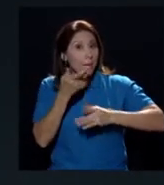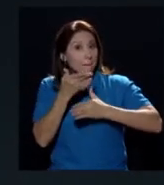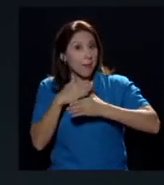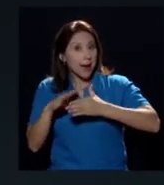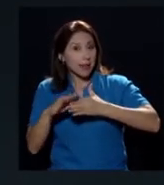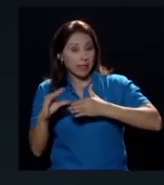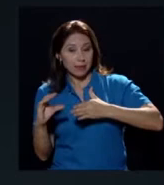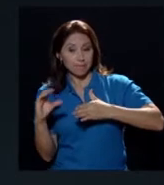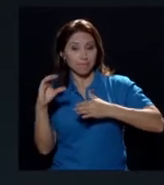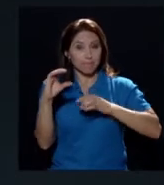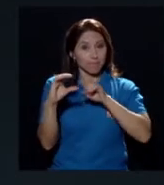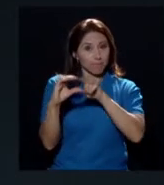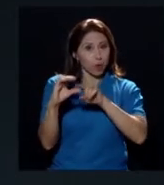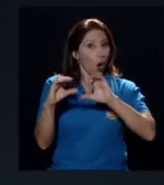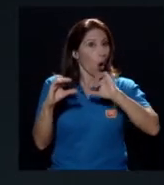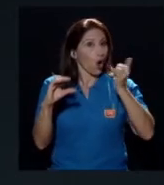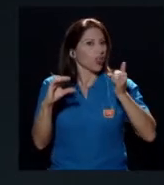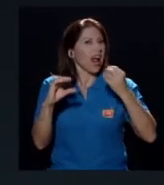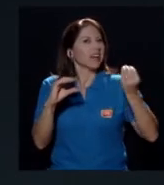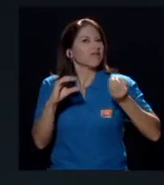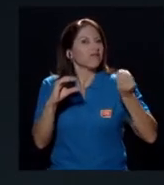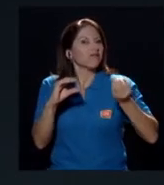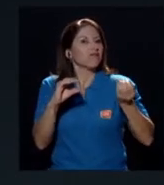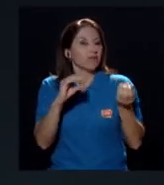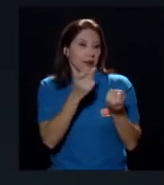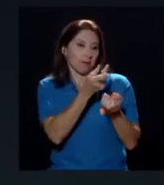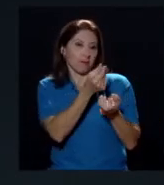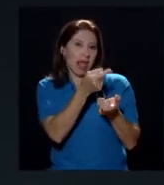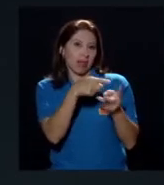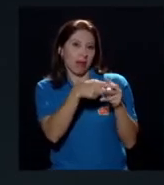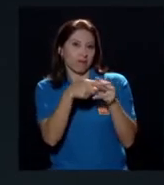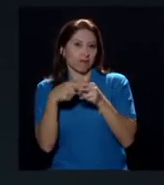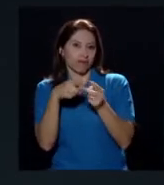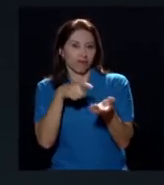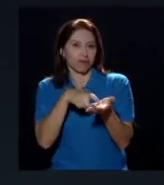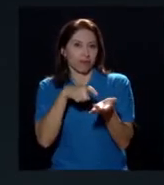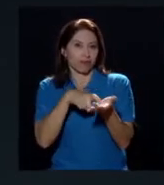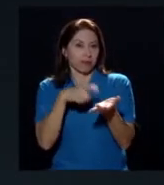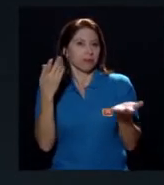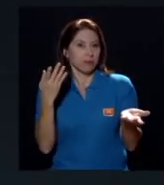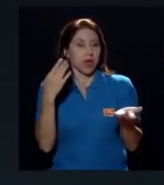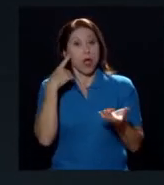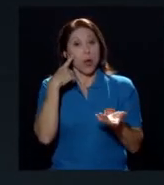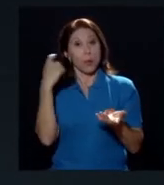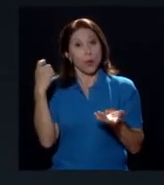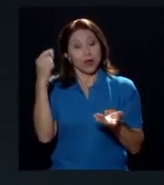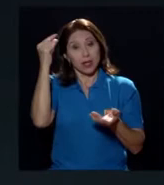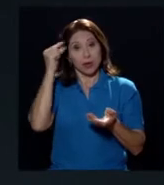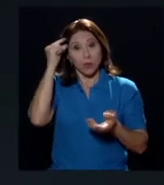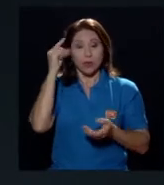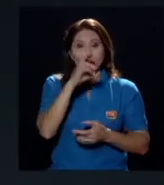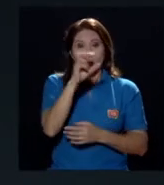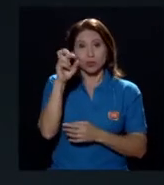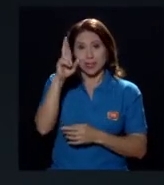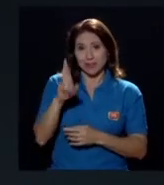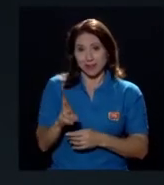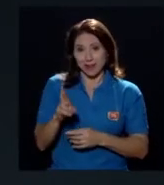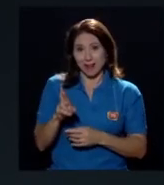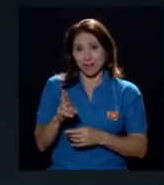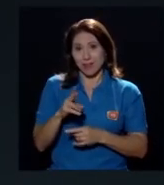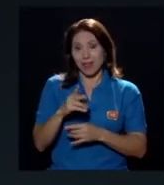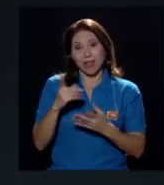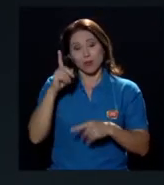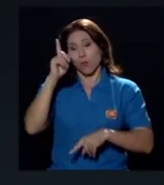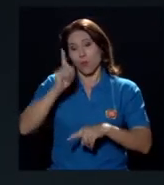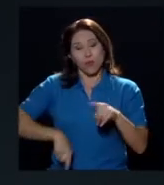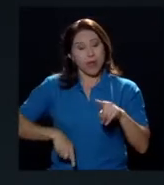de fiado porque el Estado costarricense, como la mitad de sus gastos, no los puede